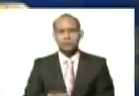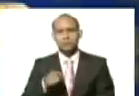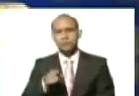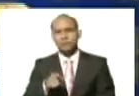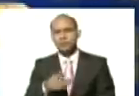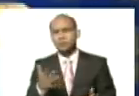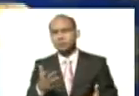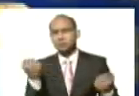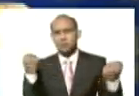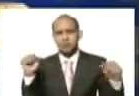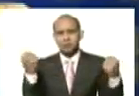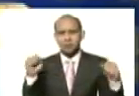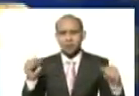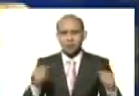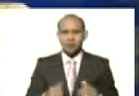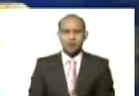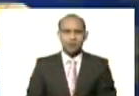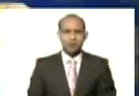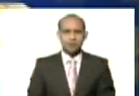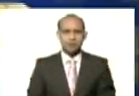Estos ejercicios,